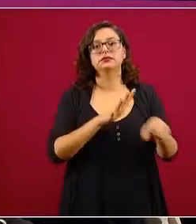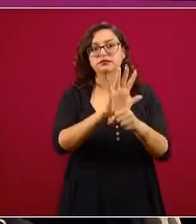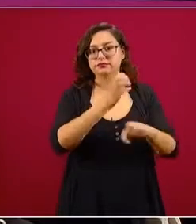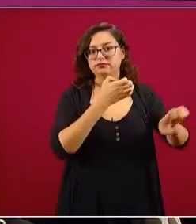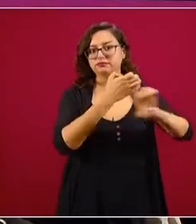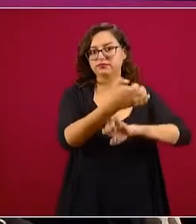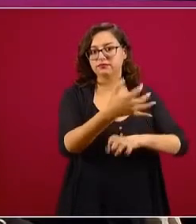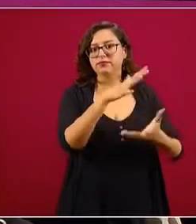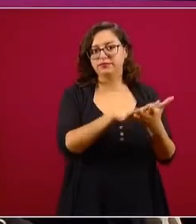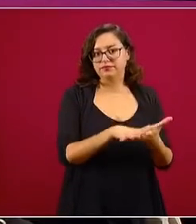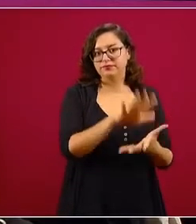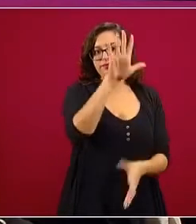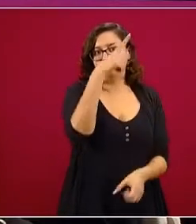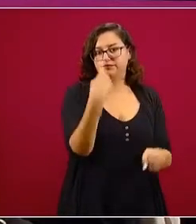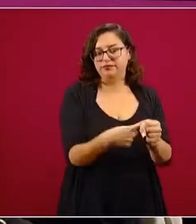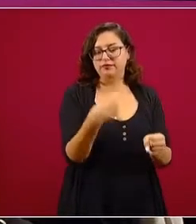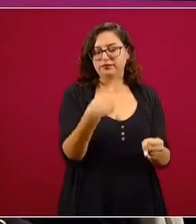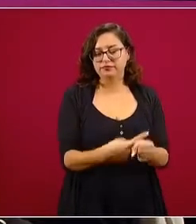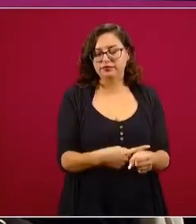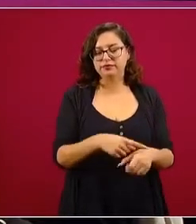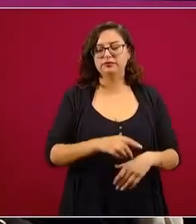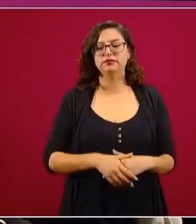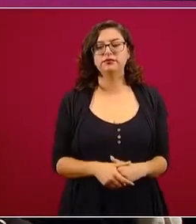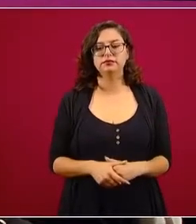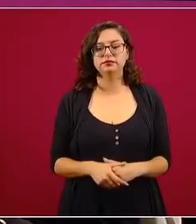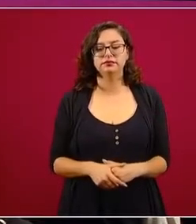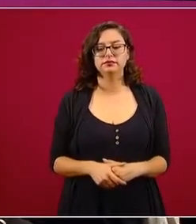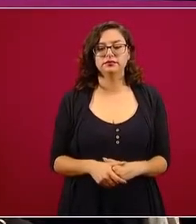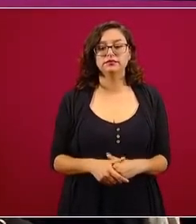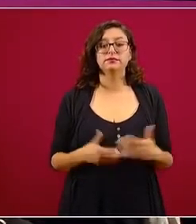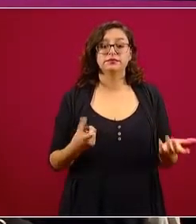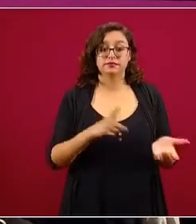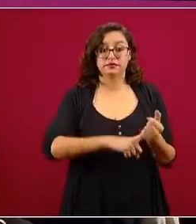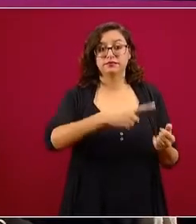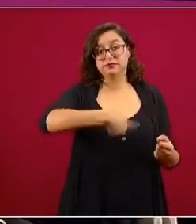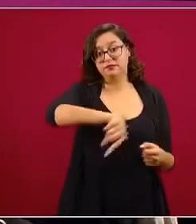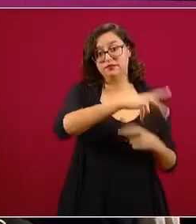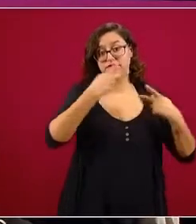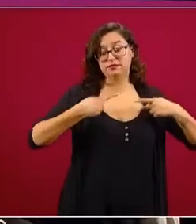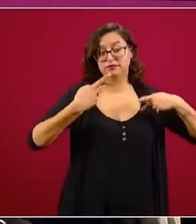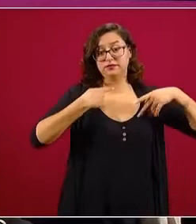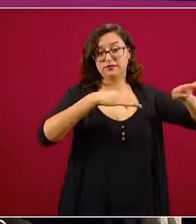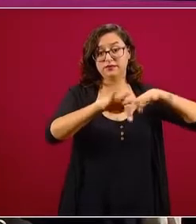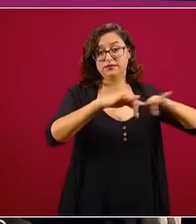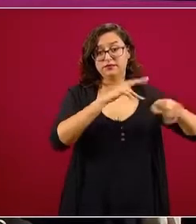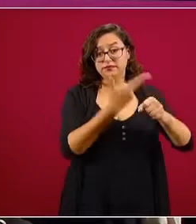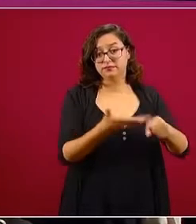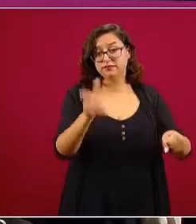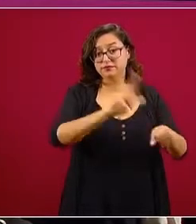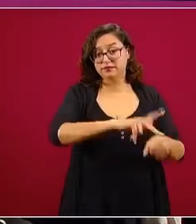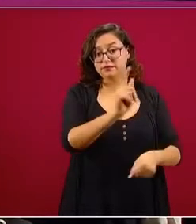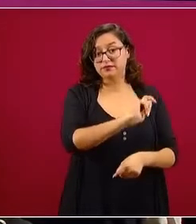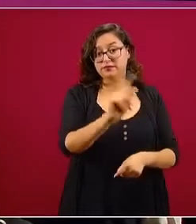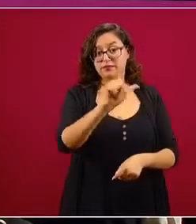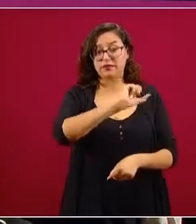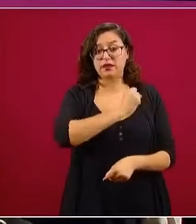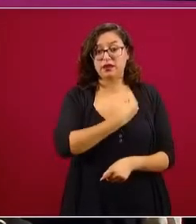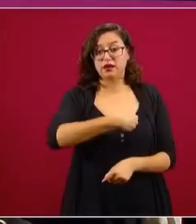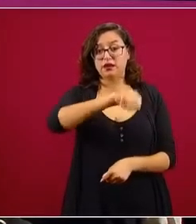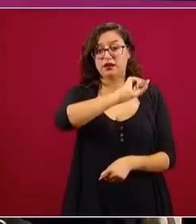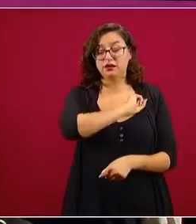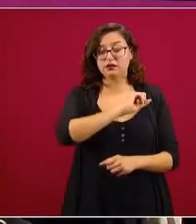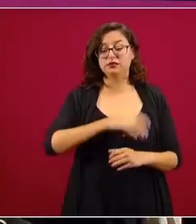estamos teniendo la mayor carga de enfermedad en profesionales de la salud. Veamos la siguiente